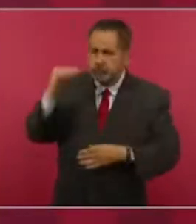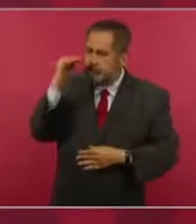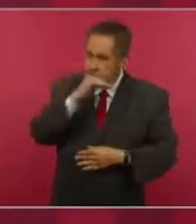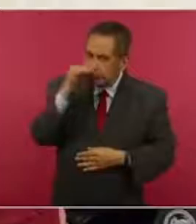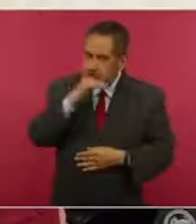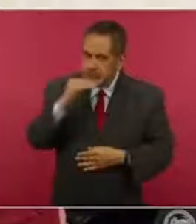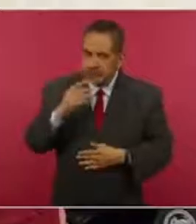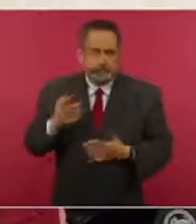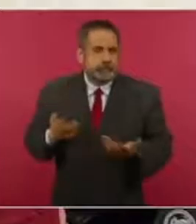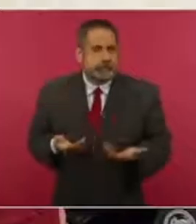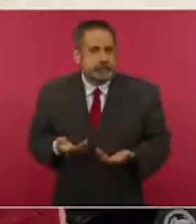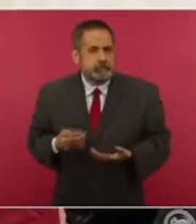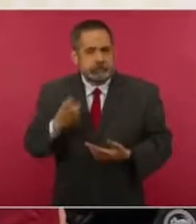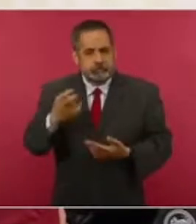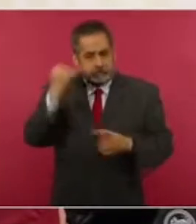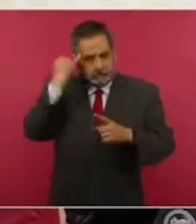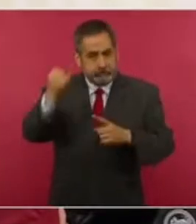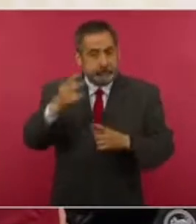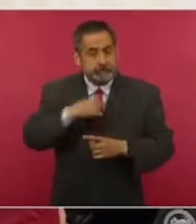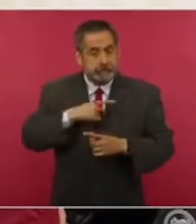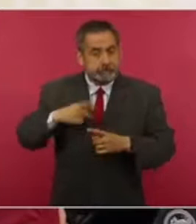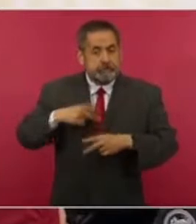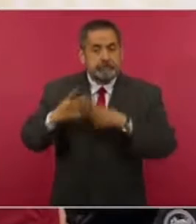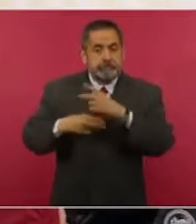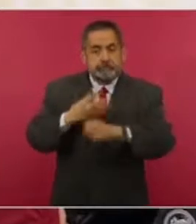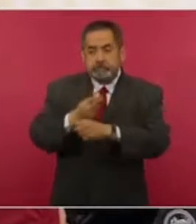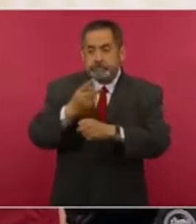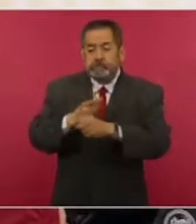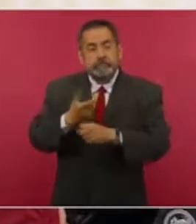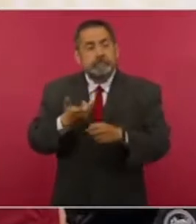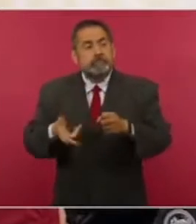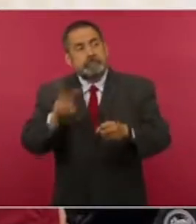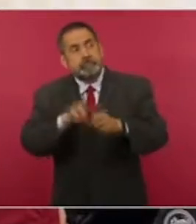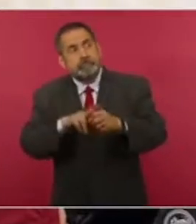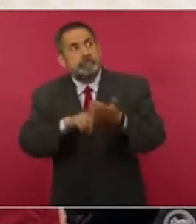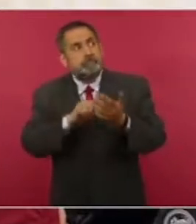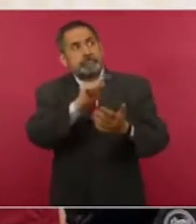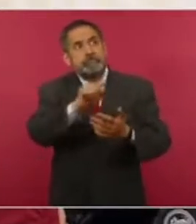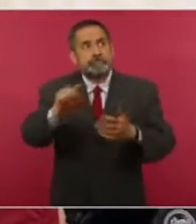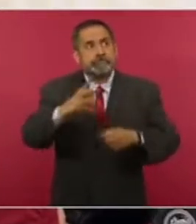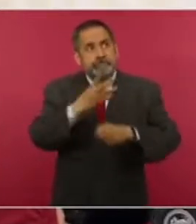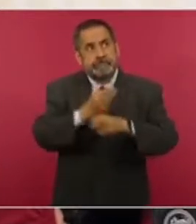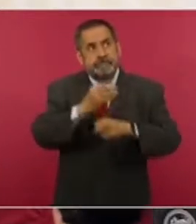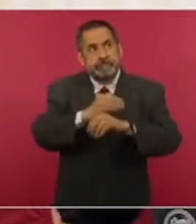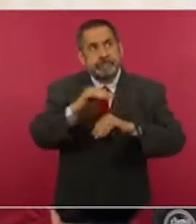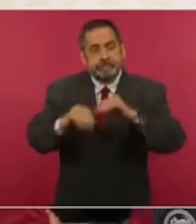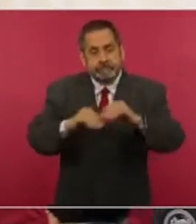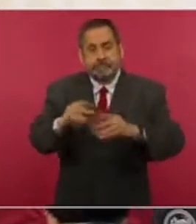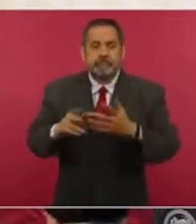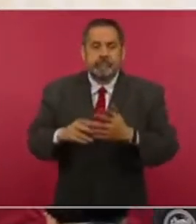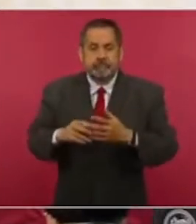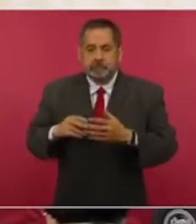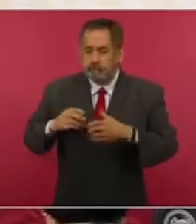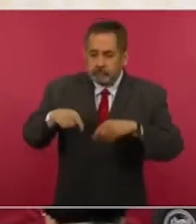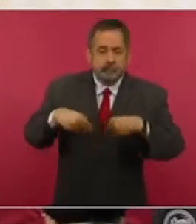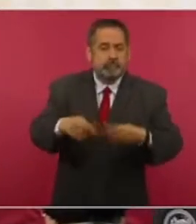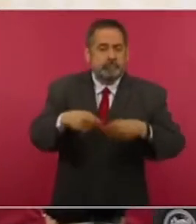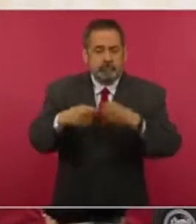Entonces, tenemos que arreglar centros de salud, hospitales que estén